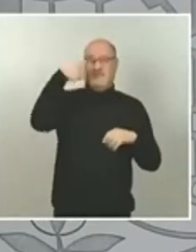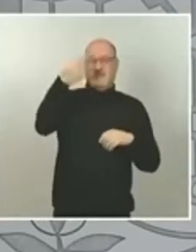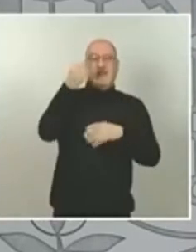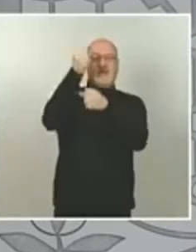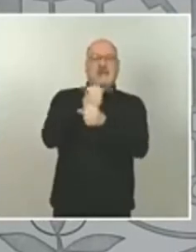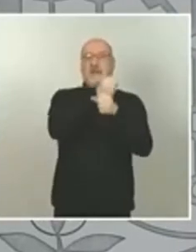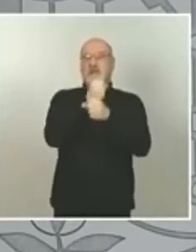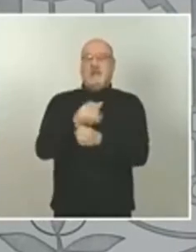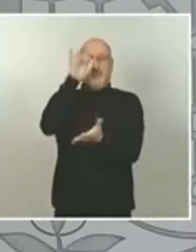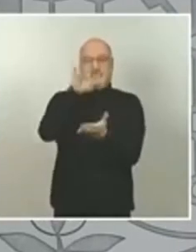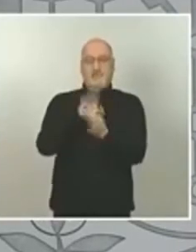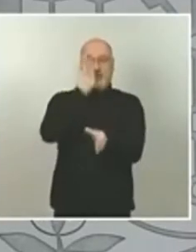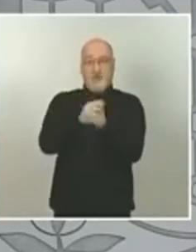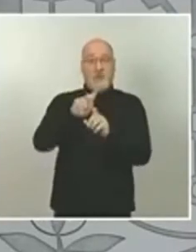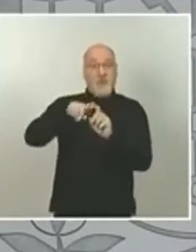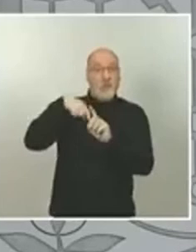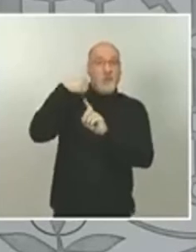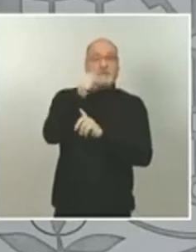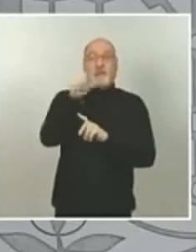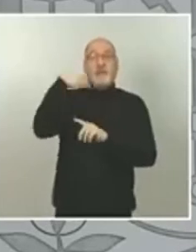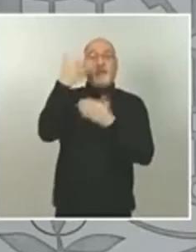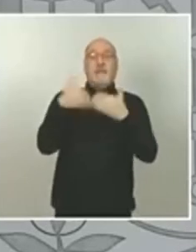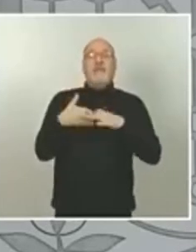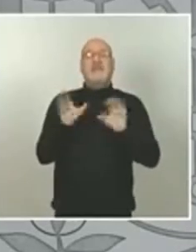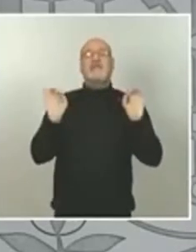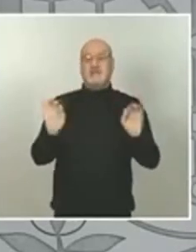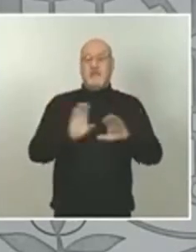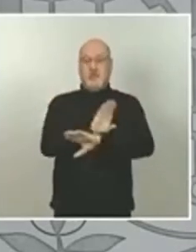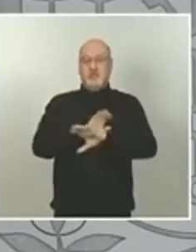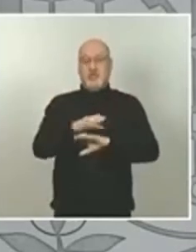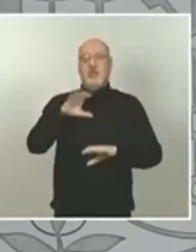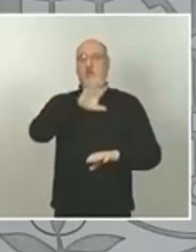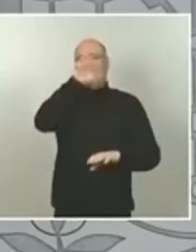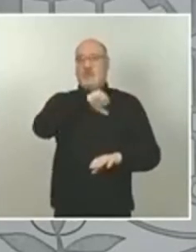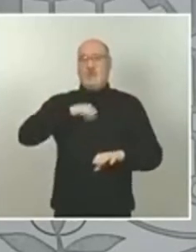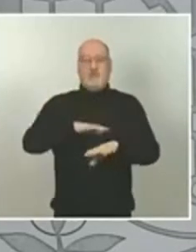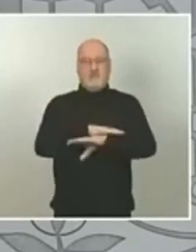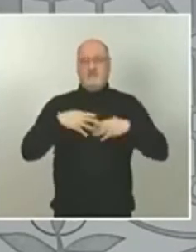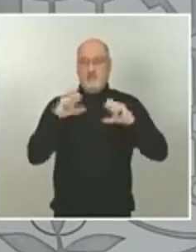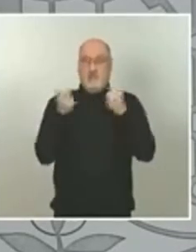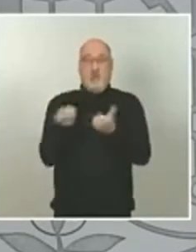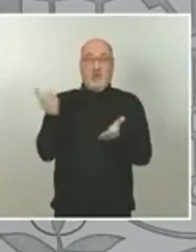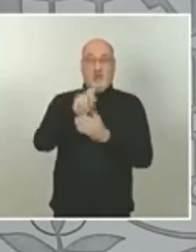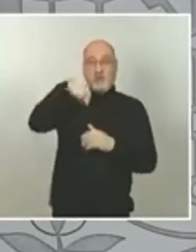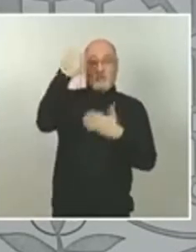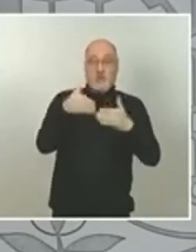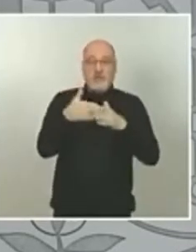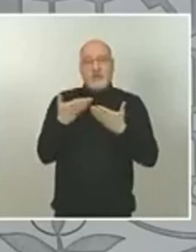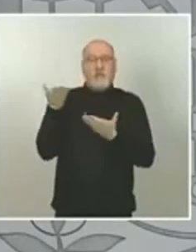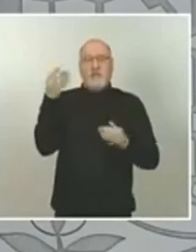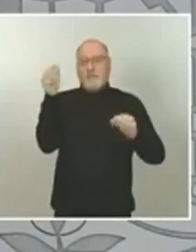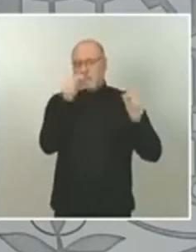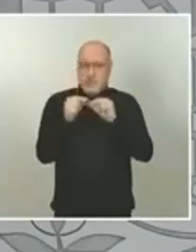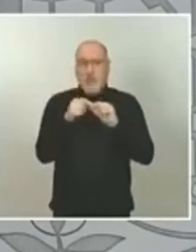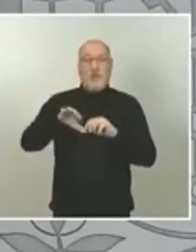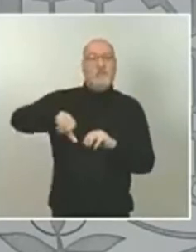el Consejo Interterritorial podamos ratificar estas propuestas. Propuestas que también hay consenso que deben, digamos,